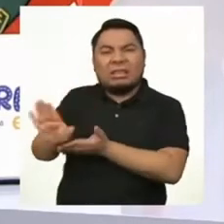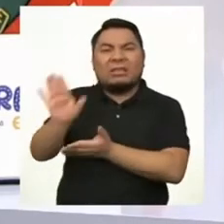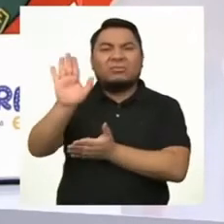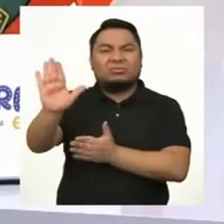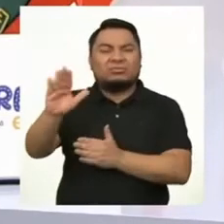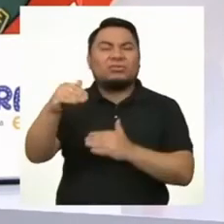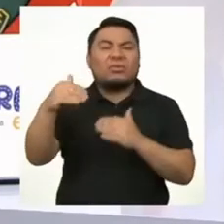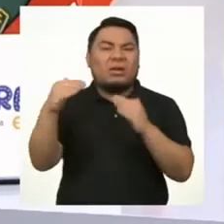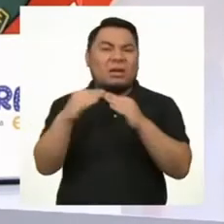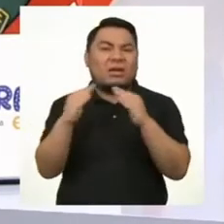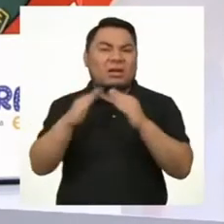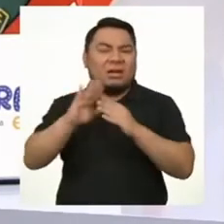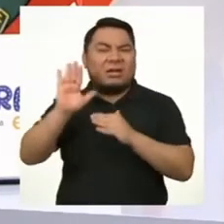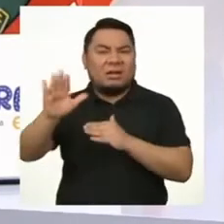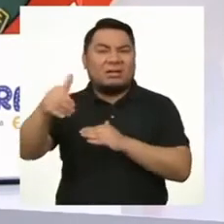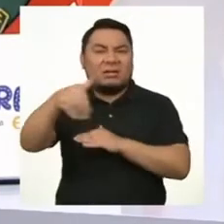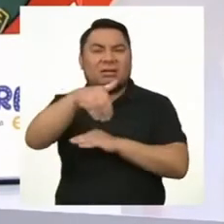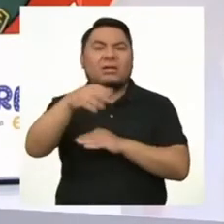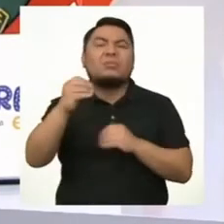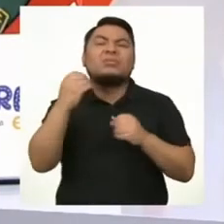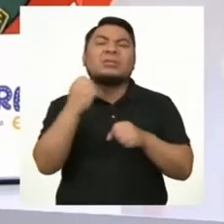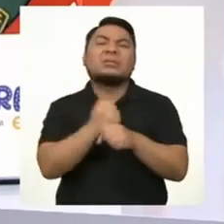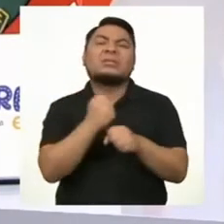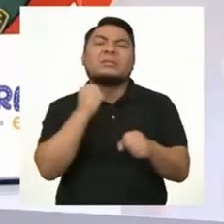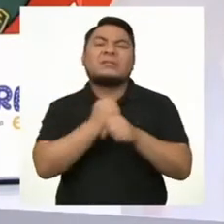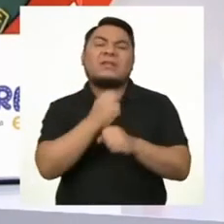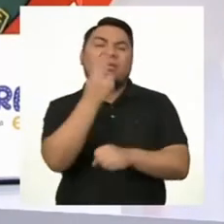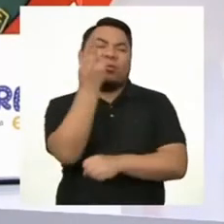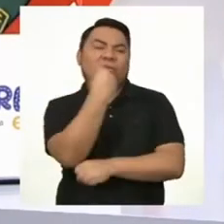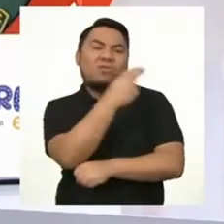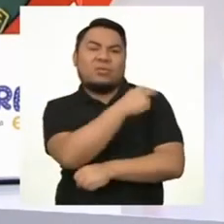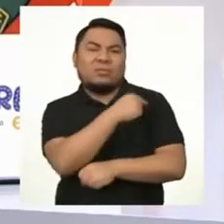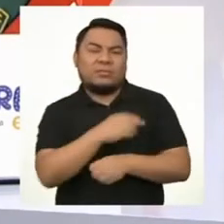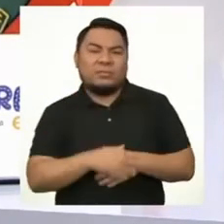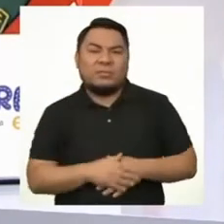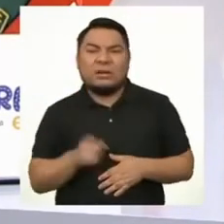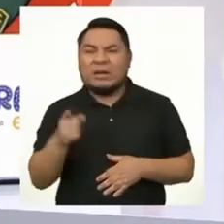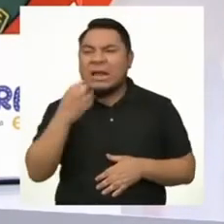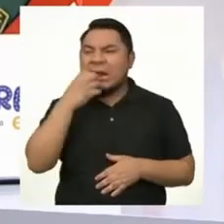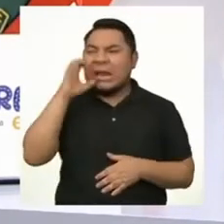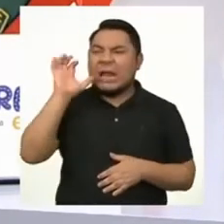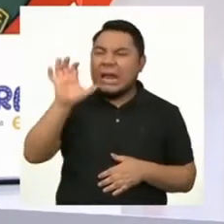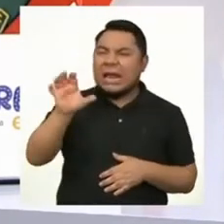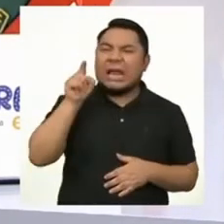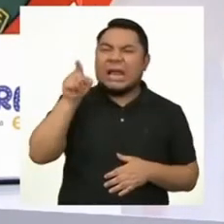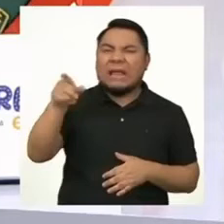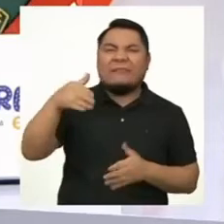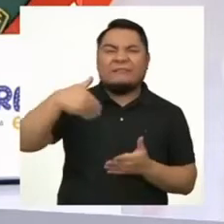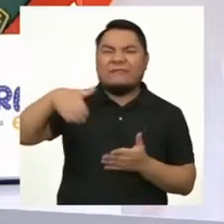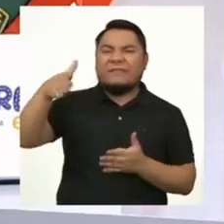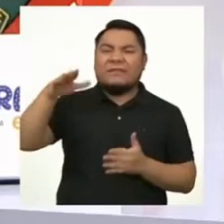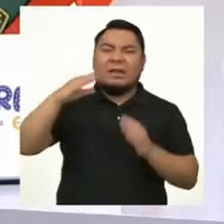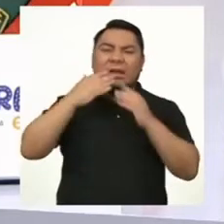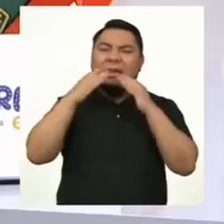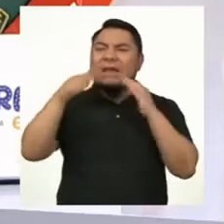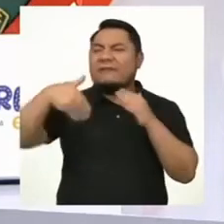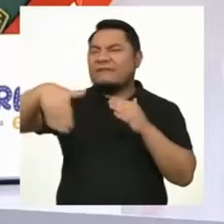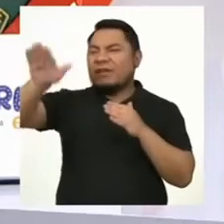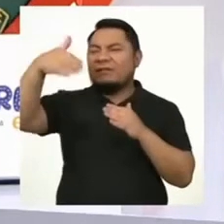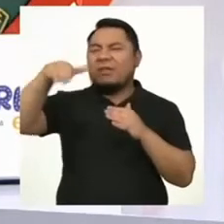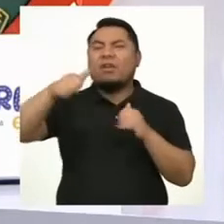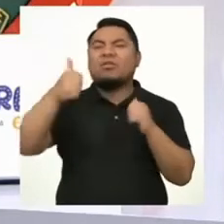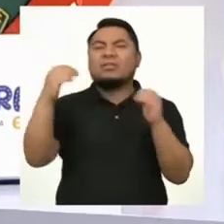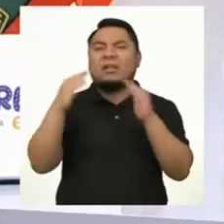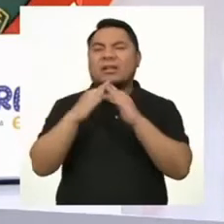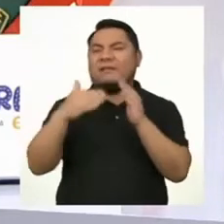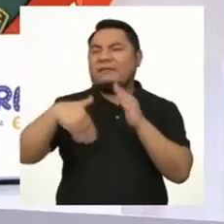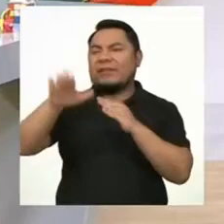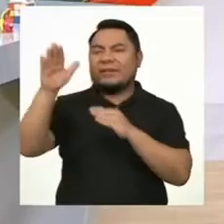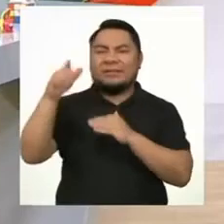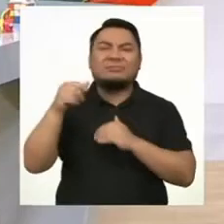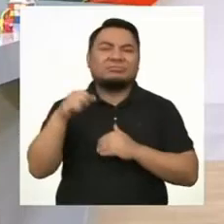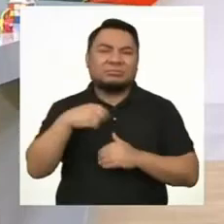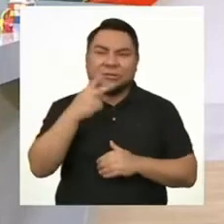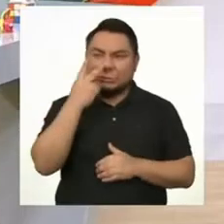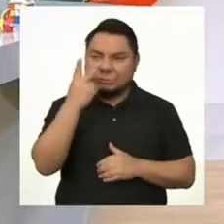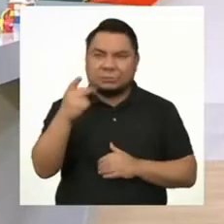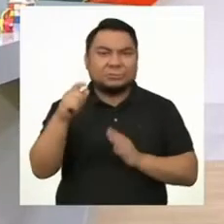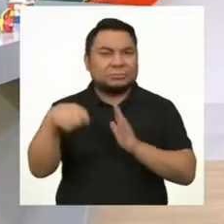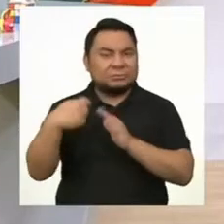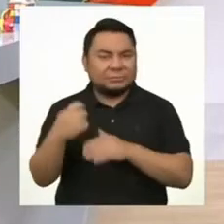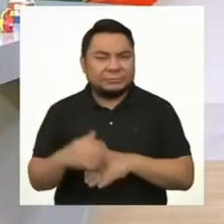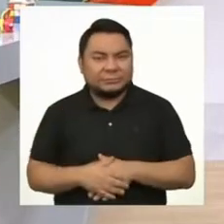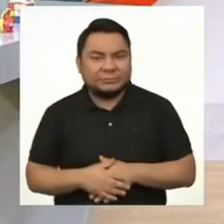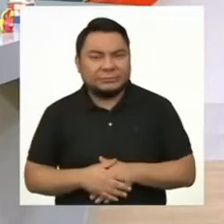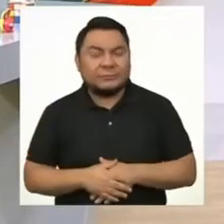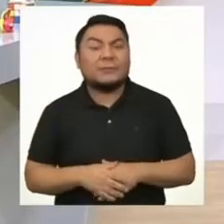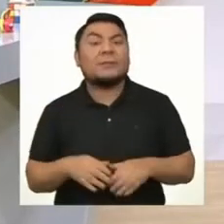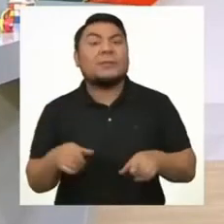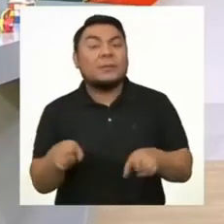su barrio. Por trabajar en un hospital, le gritaban desde las ventanas que se mude a otro lado.